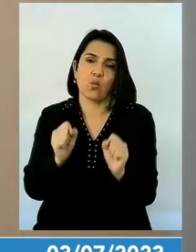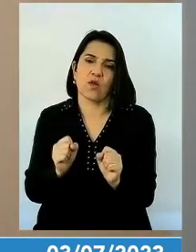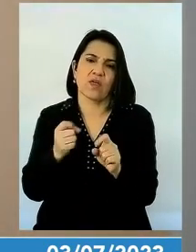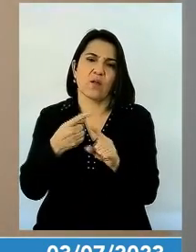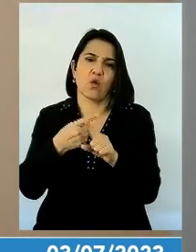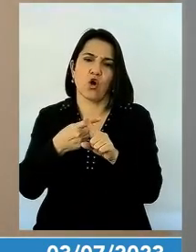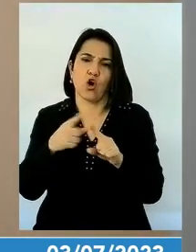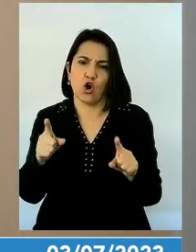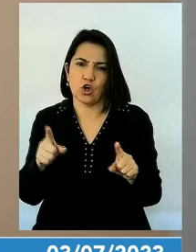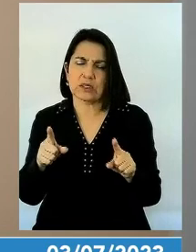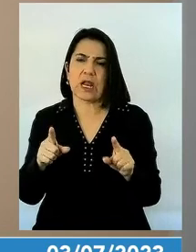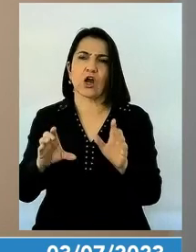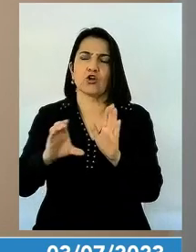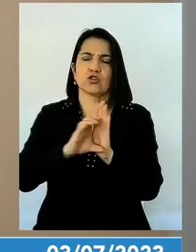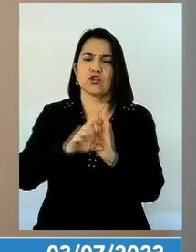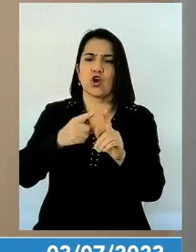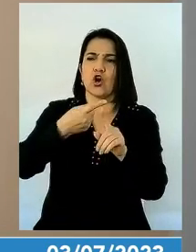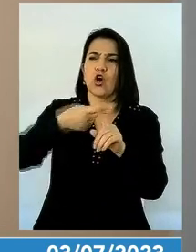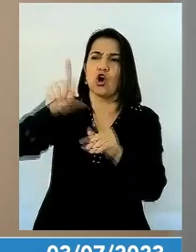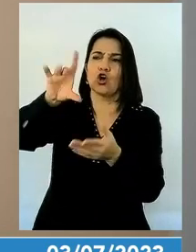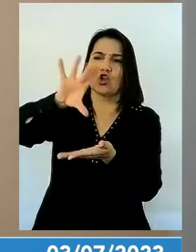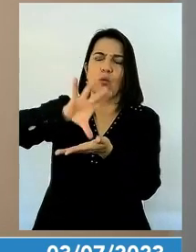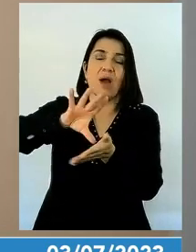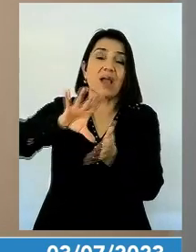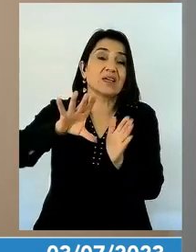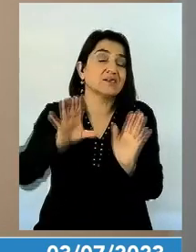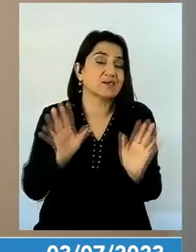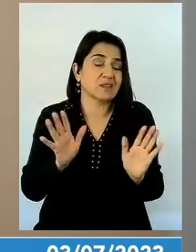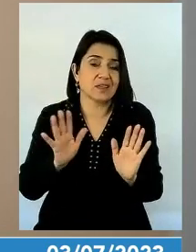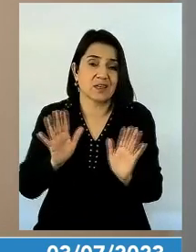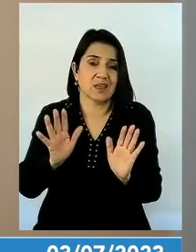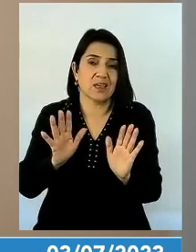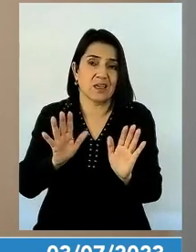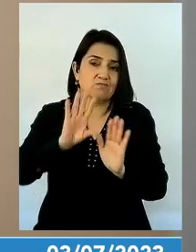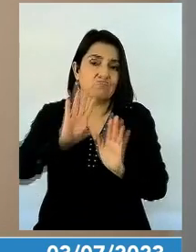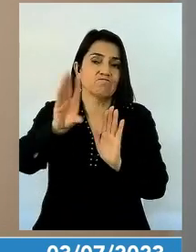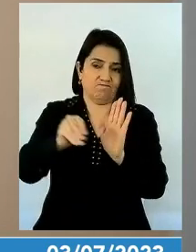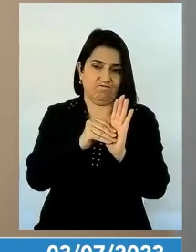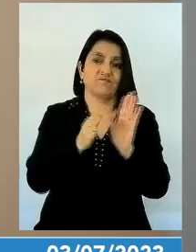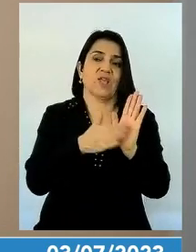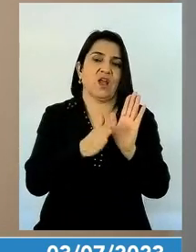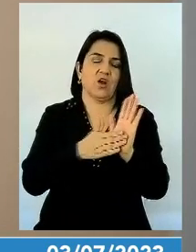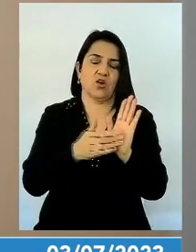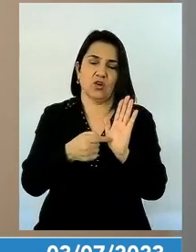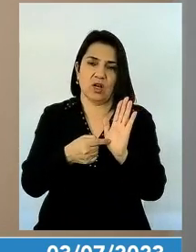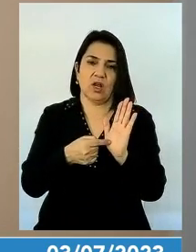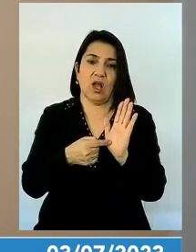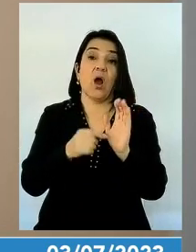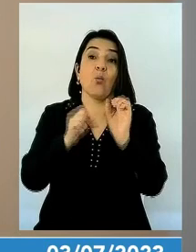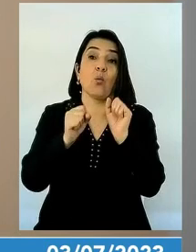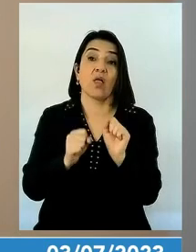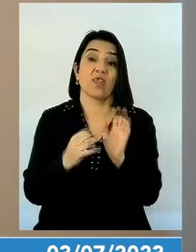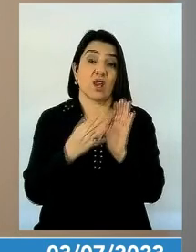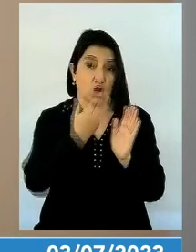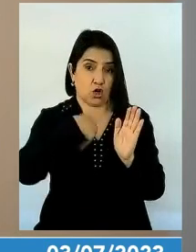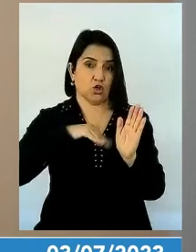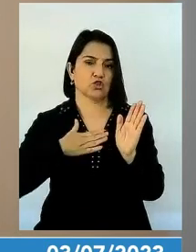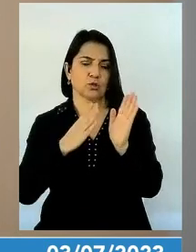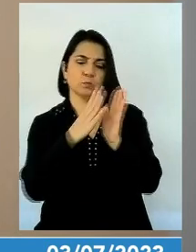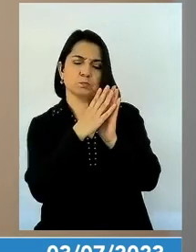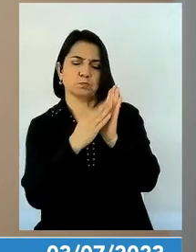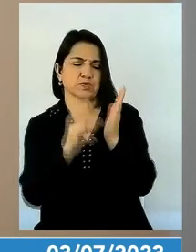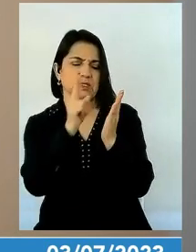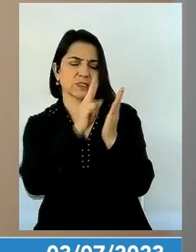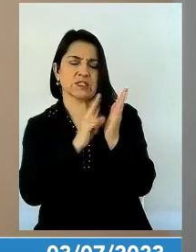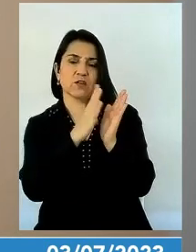en alguna otra parte del mundo que recoja esto, ¿ya? Y en la cual poder basarnos y ver desde ya en esa otra jurisdicción cómo en